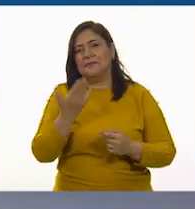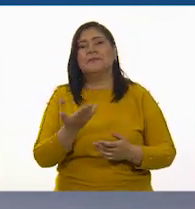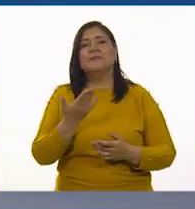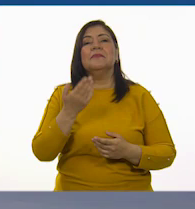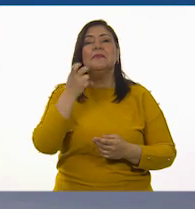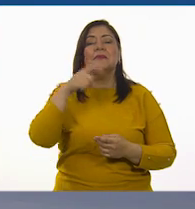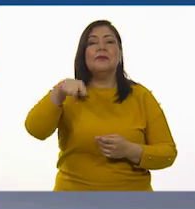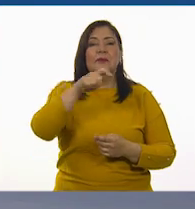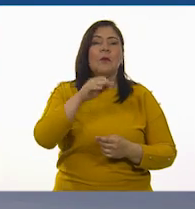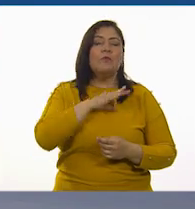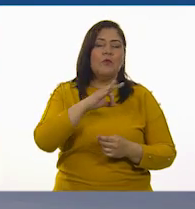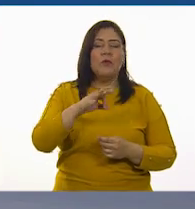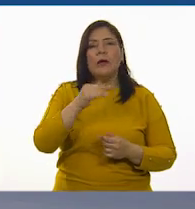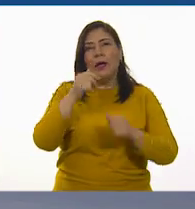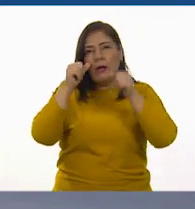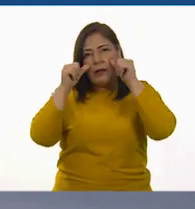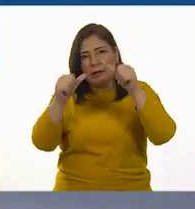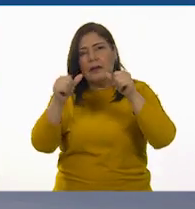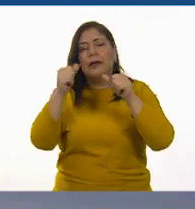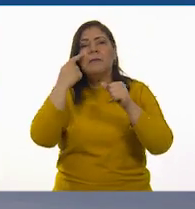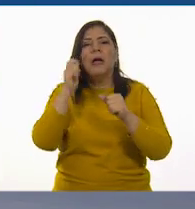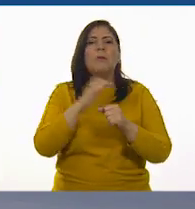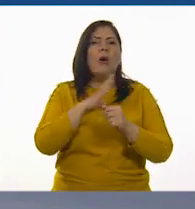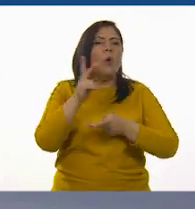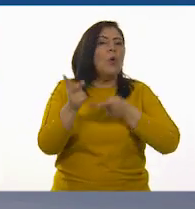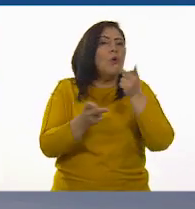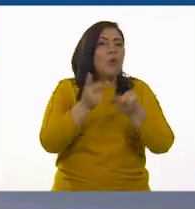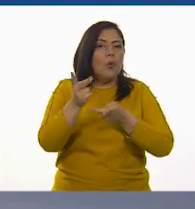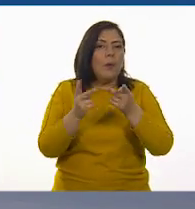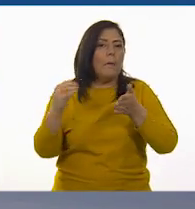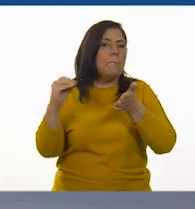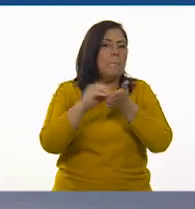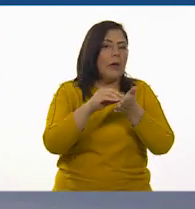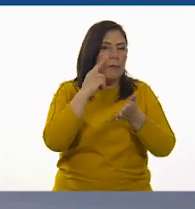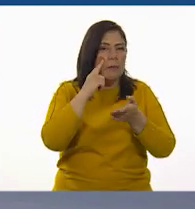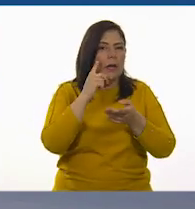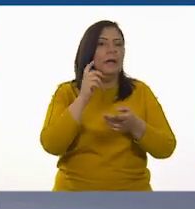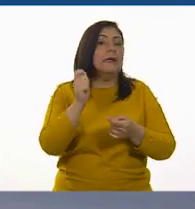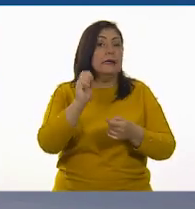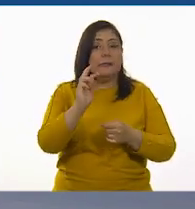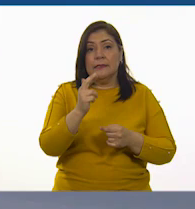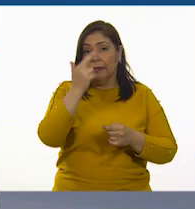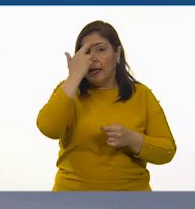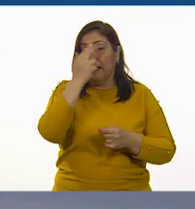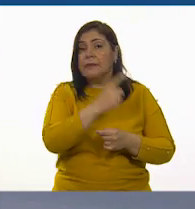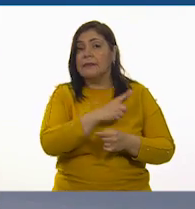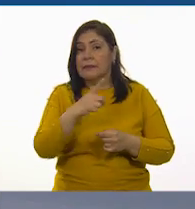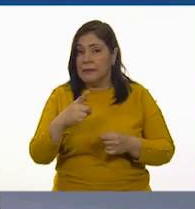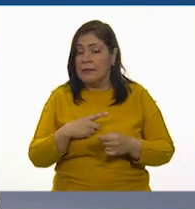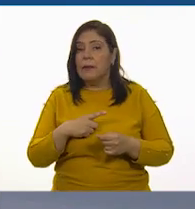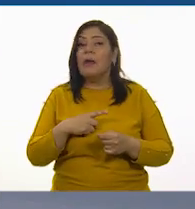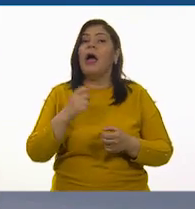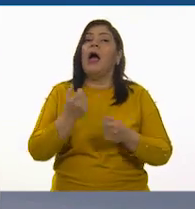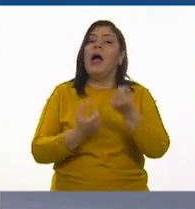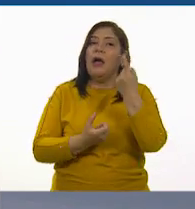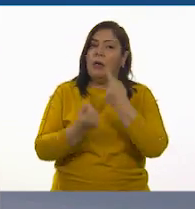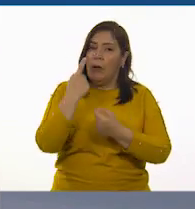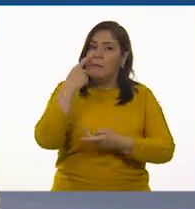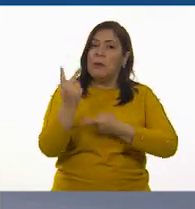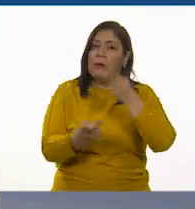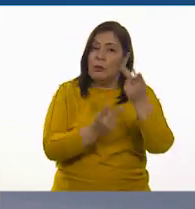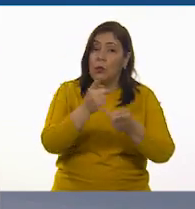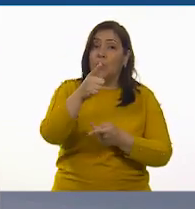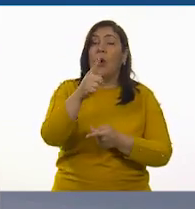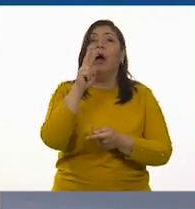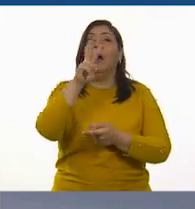mucha atención para que puedan resolver la trivia que les vamos a presentar. Recuerden que les haremos algunas preguntas y